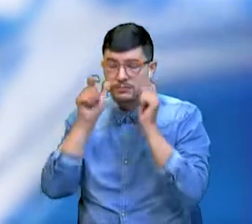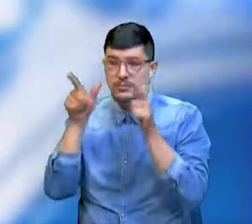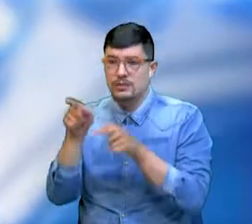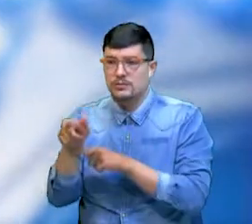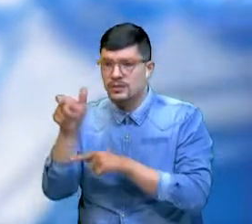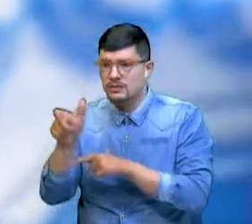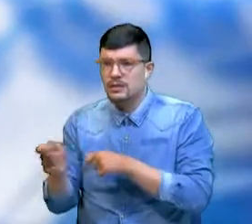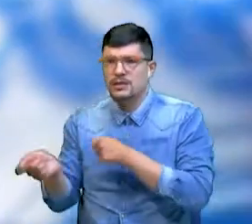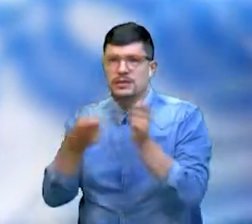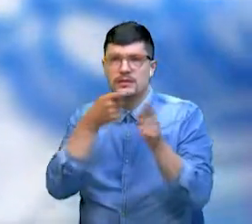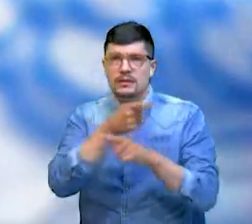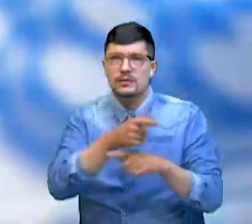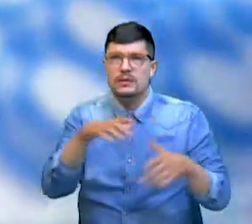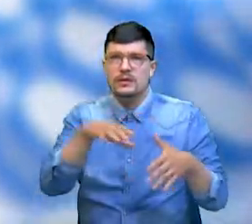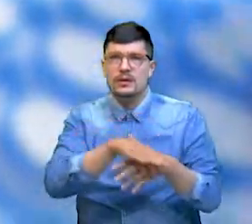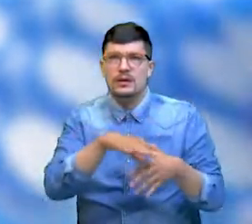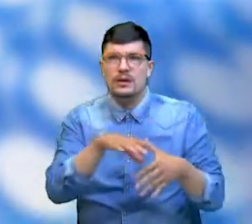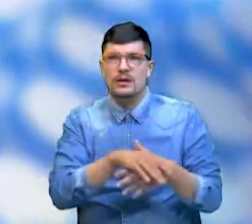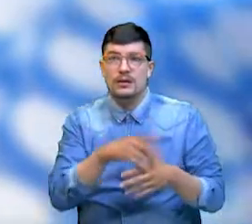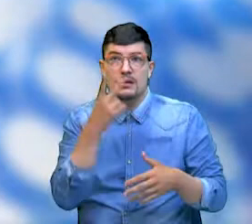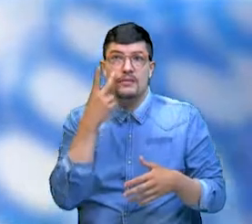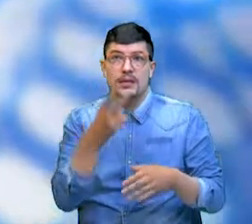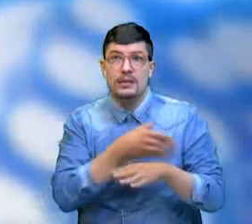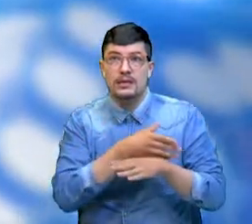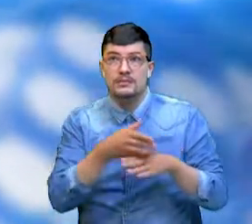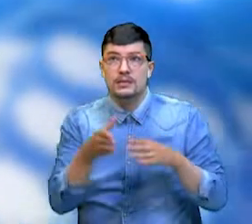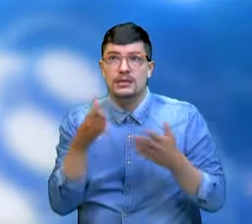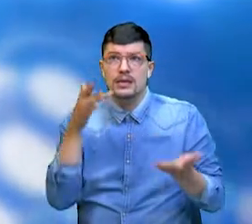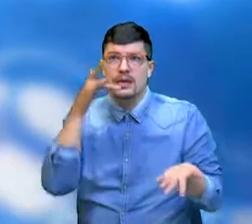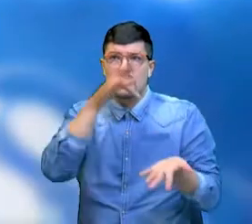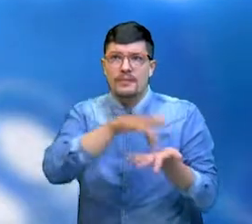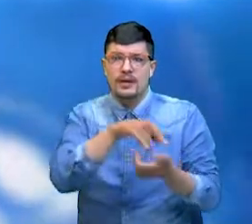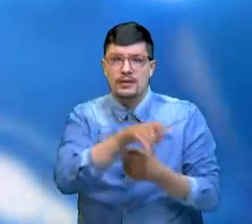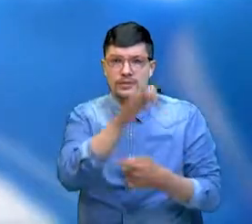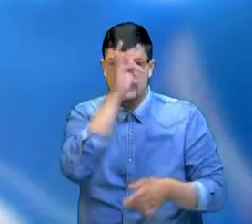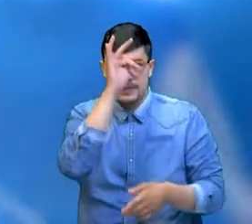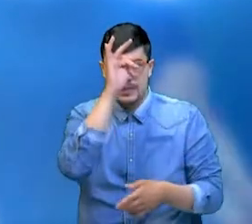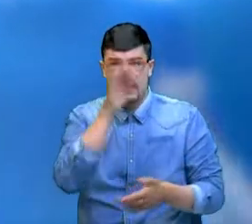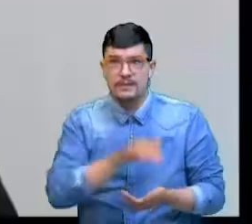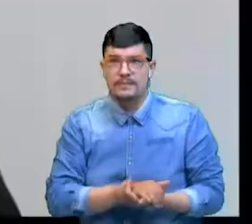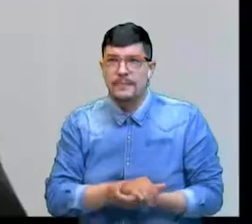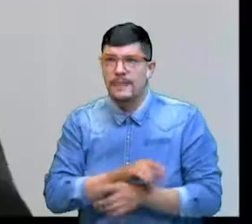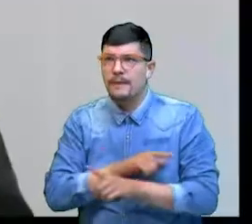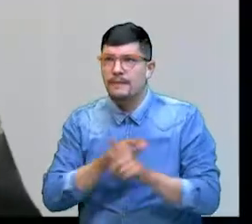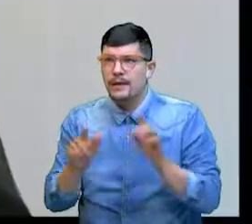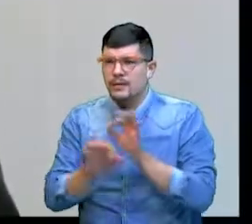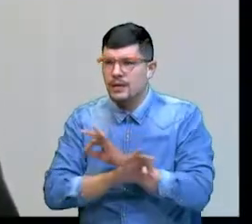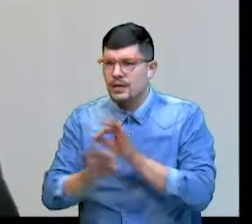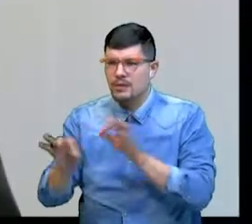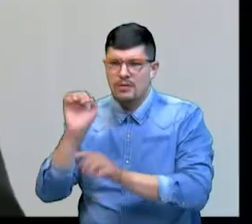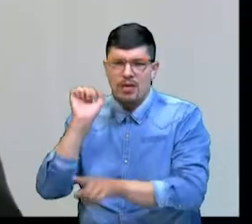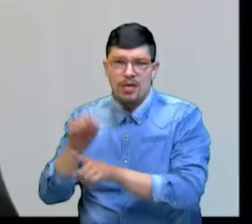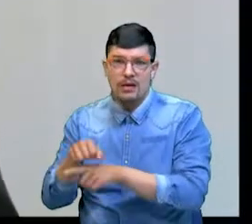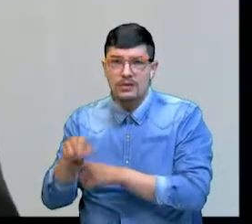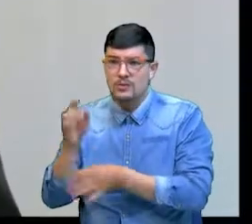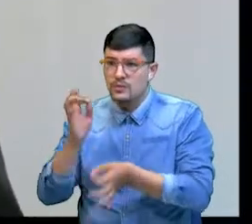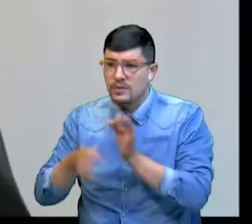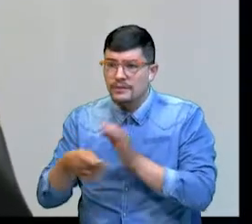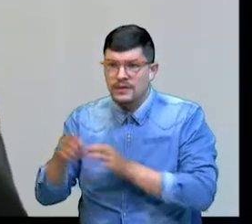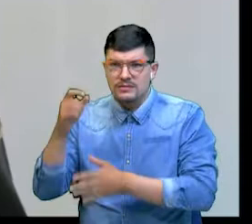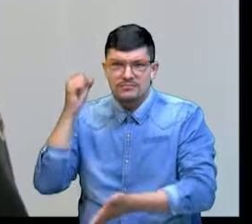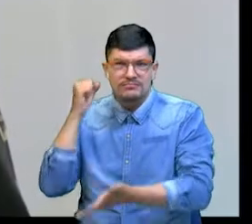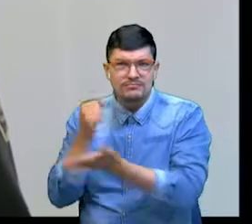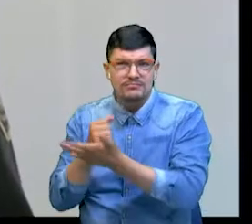fue trasladado en un taxi, en donde finalmente llegó a un centro asistencial. Ninguna indiferencia podrá justificar que se